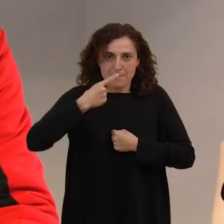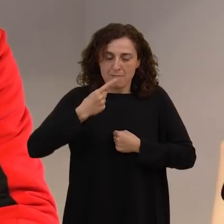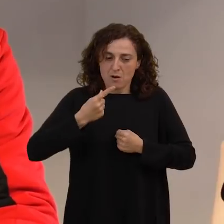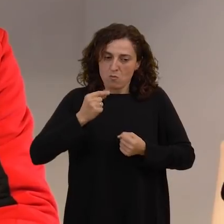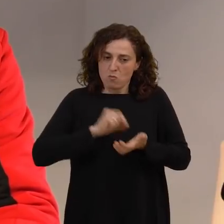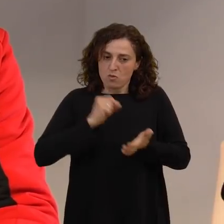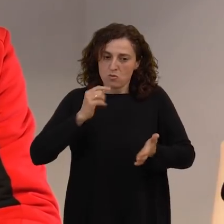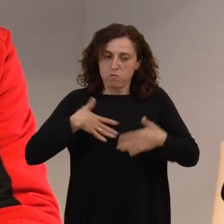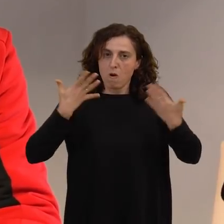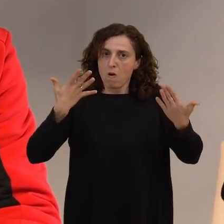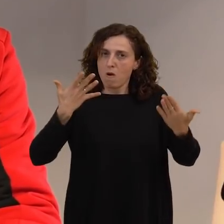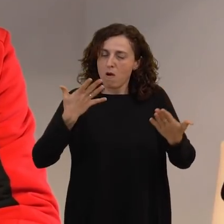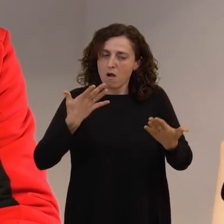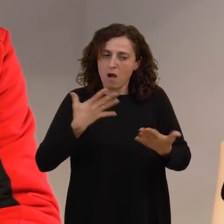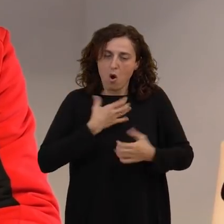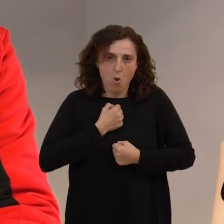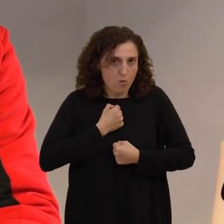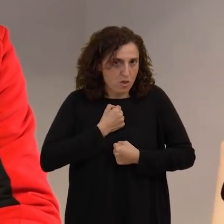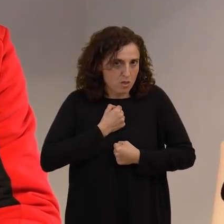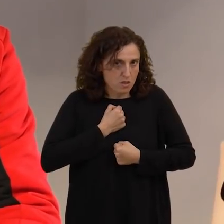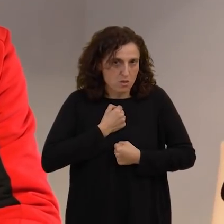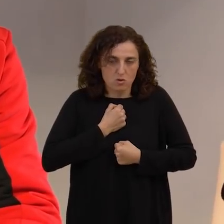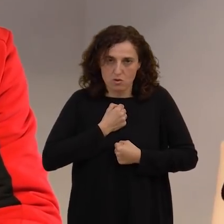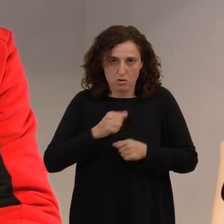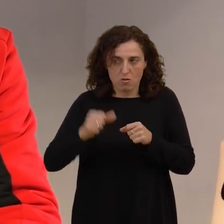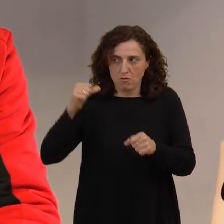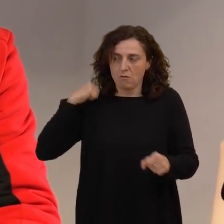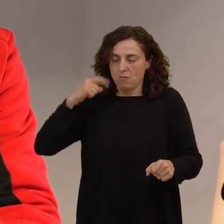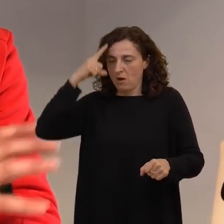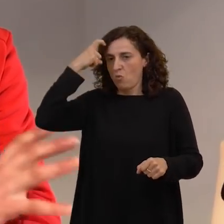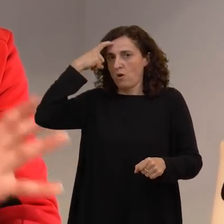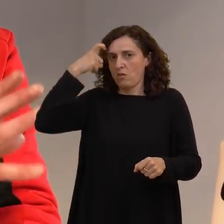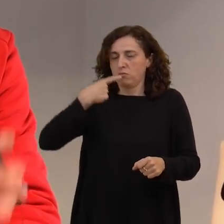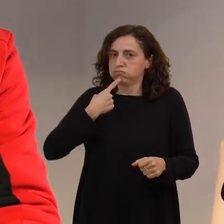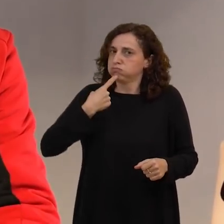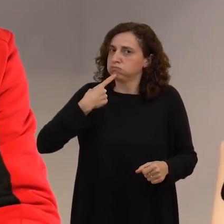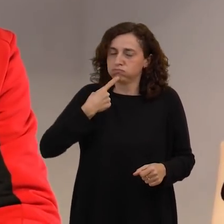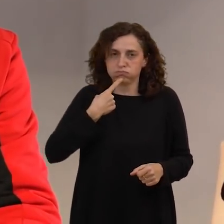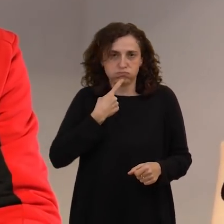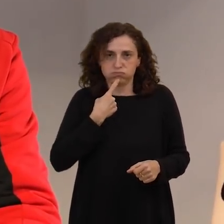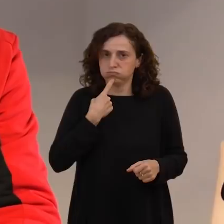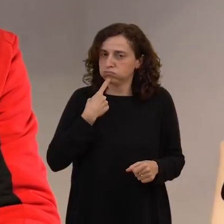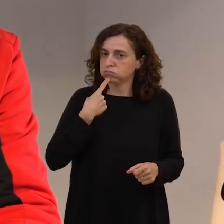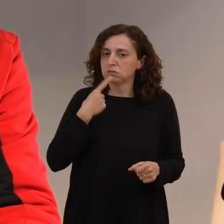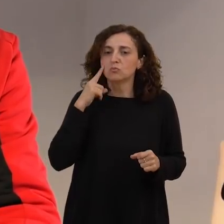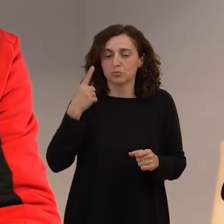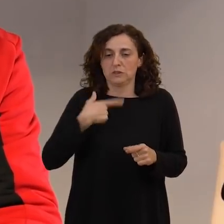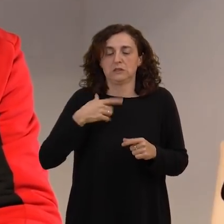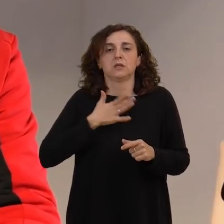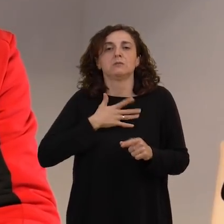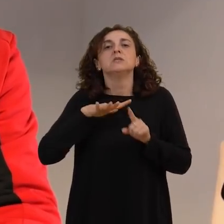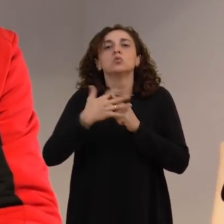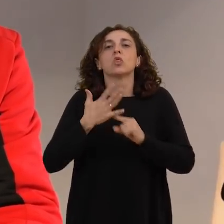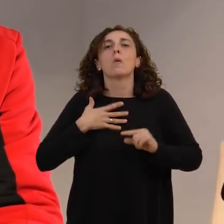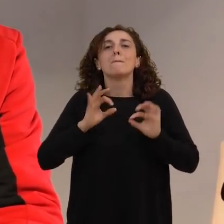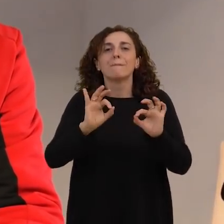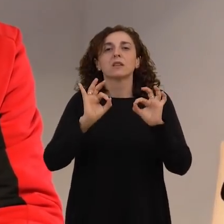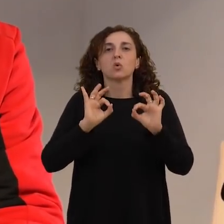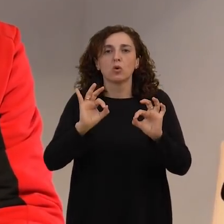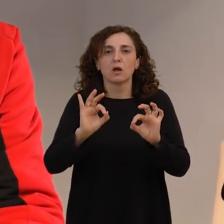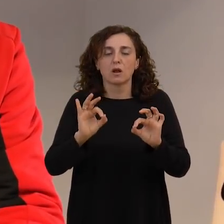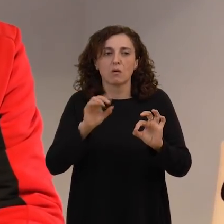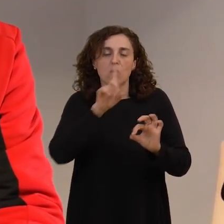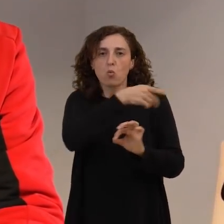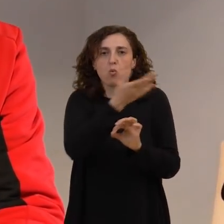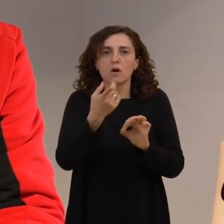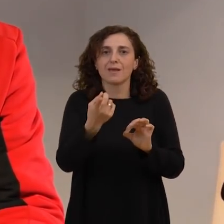o sea que te digan yo me pongo en mi caso y me pongo en el caso de los otros en mí a lo mejor es caso muy particular pero aunque